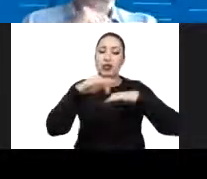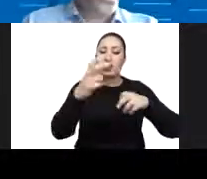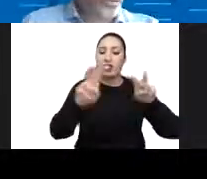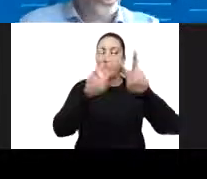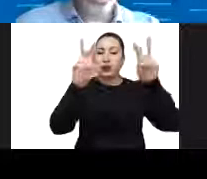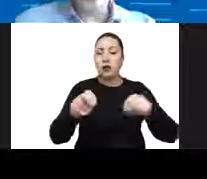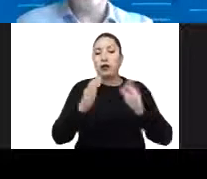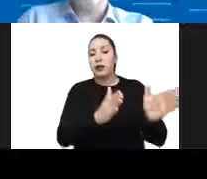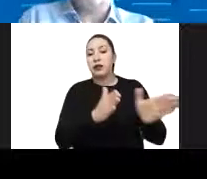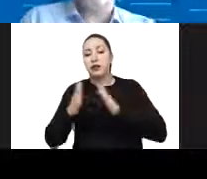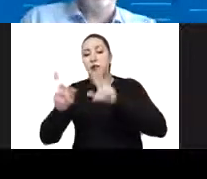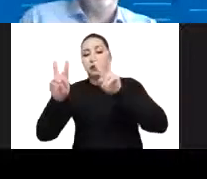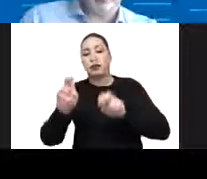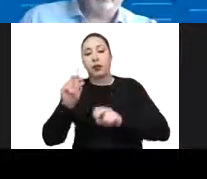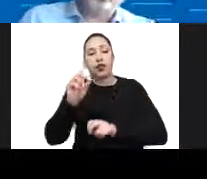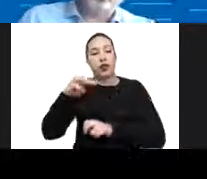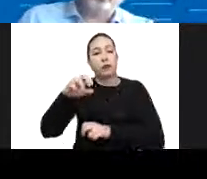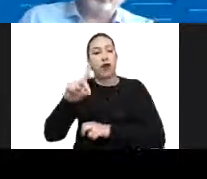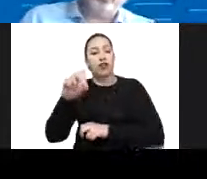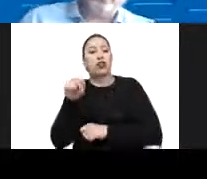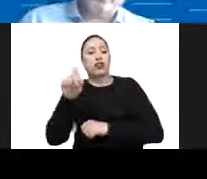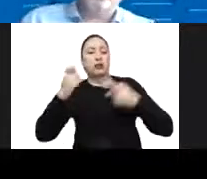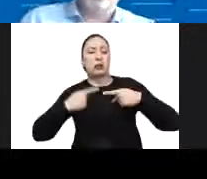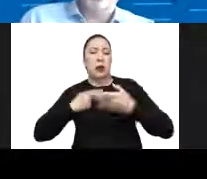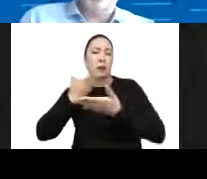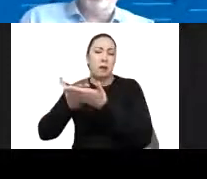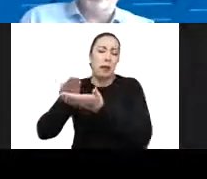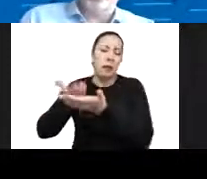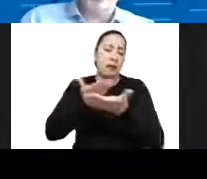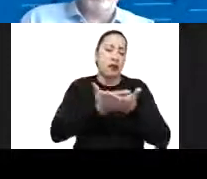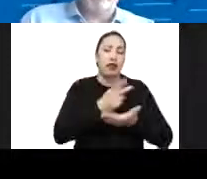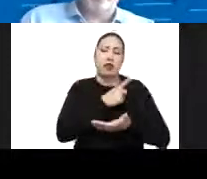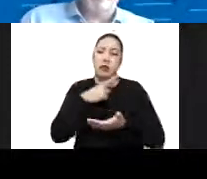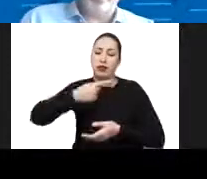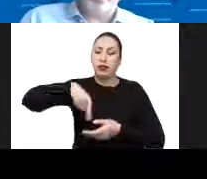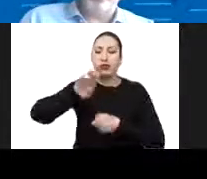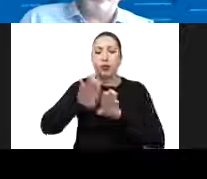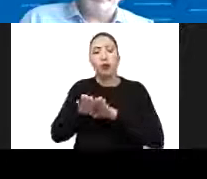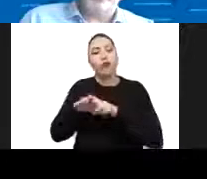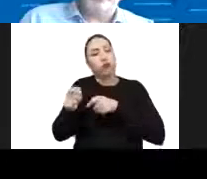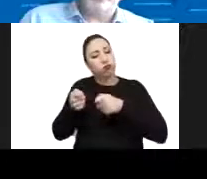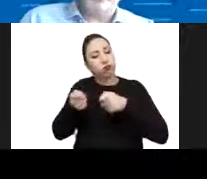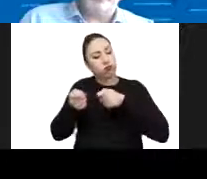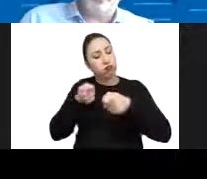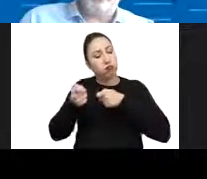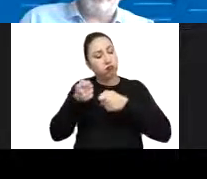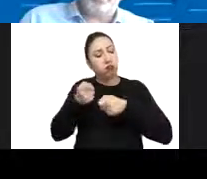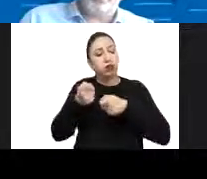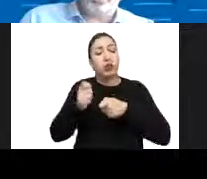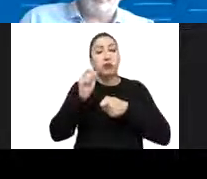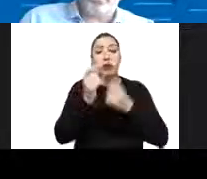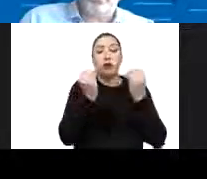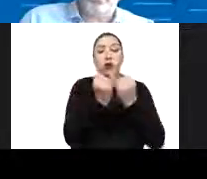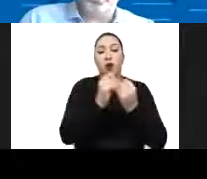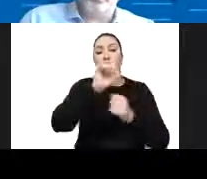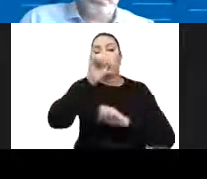demanda, gestionar mucho mejor todos esos temas, y además planificar, como dije anteriormente, invertir considerando